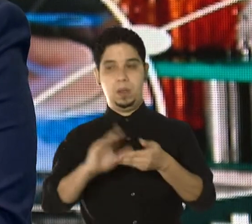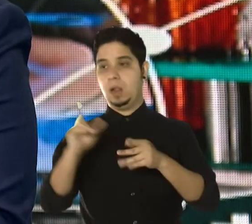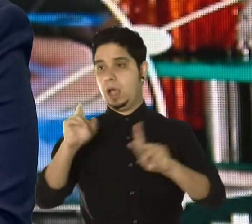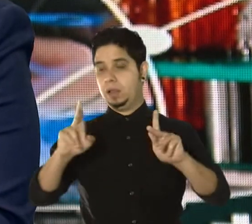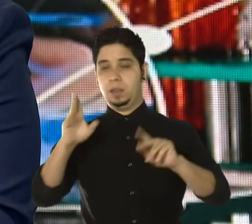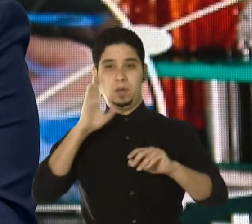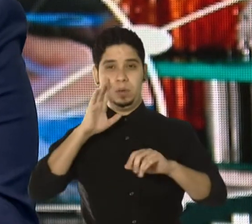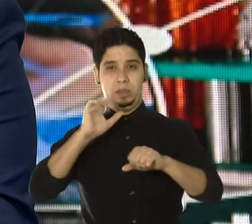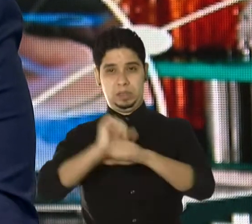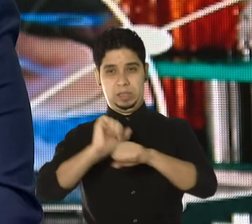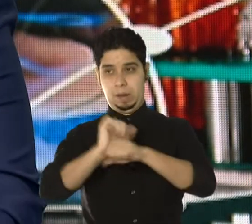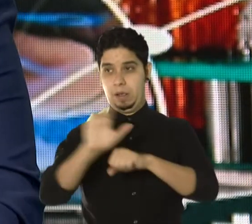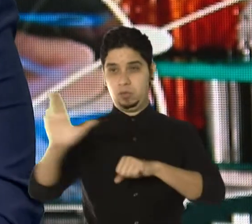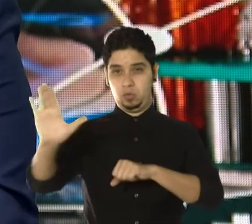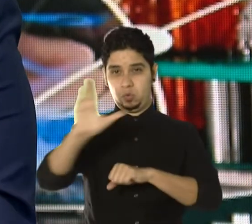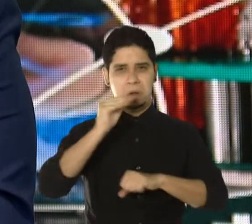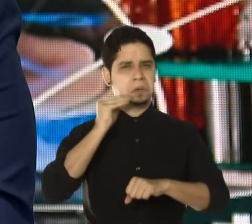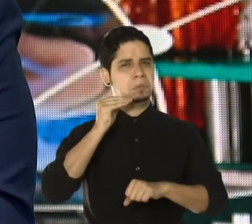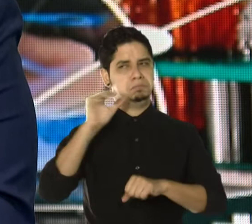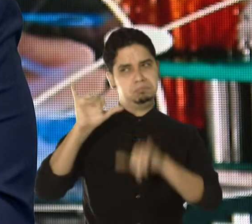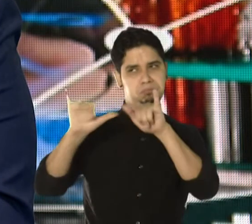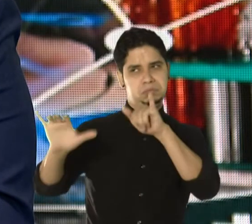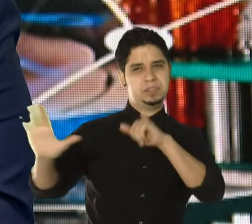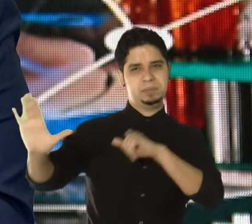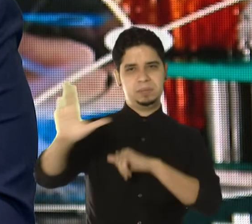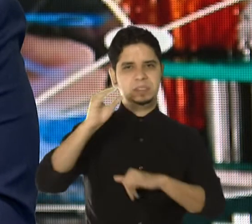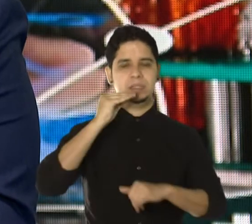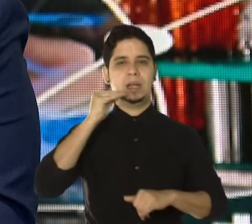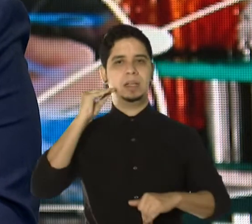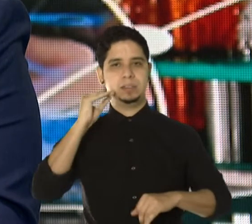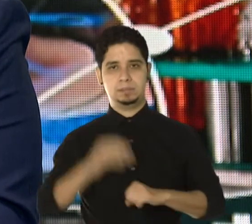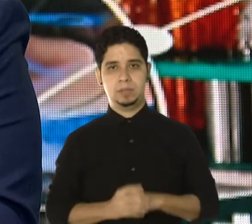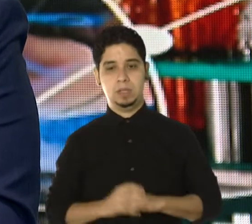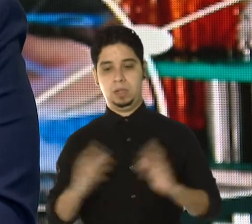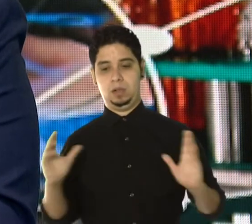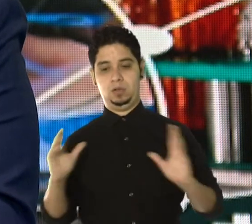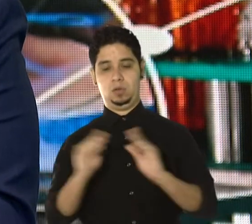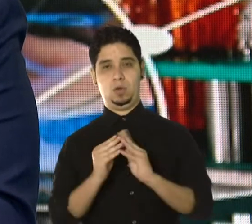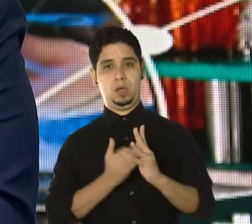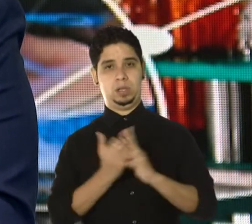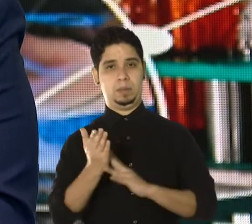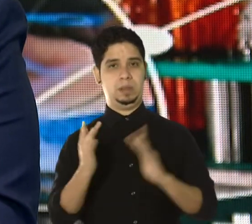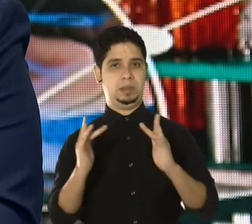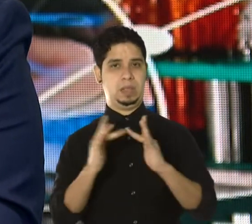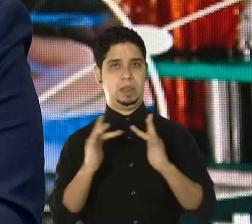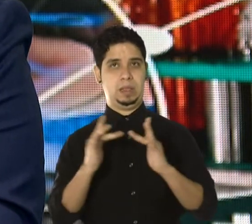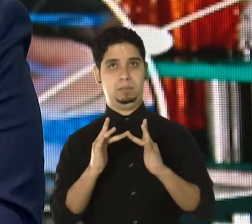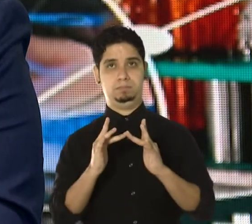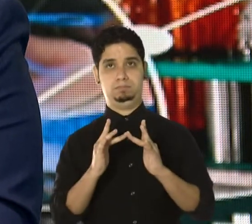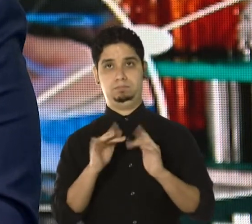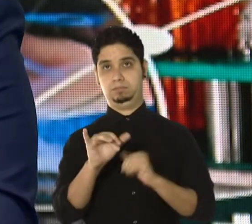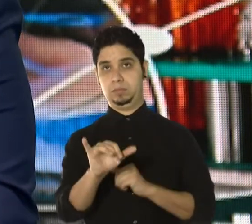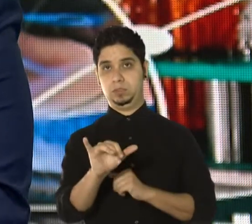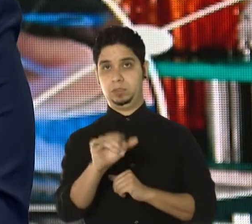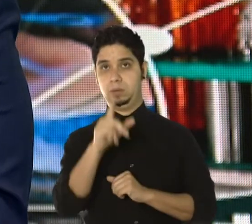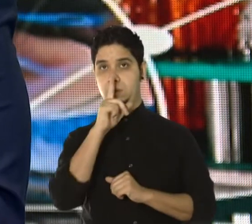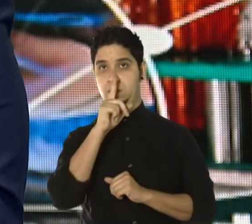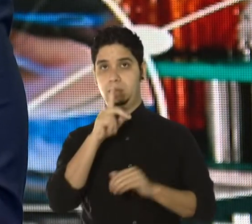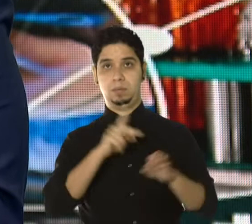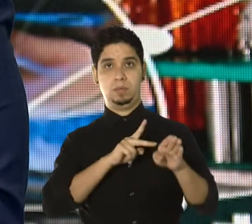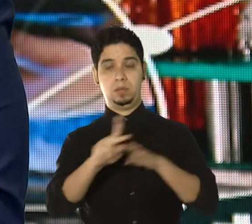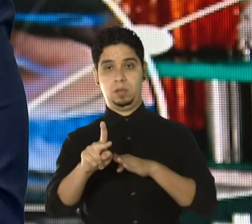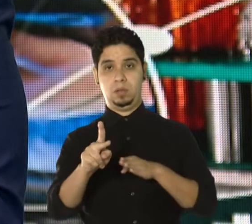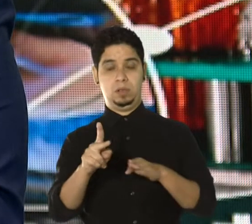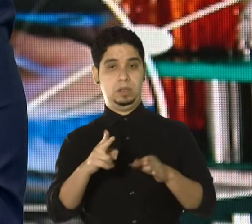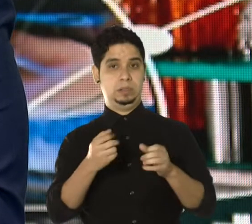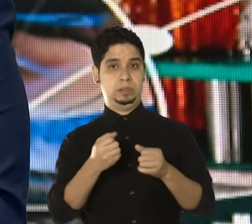trabaja remoto. Las reuniones que se pueden hacer virtuales, que eso, pues la verdad es que a los profesionales nos ahorra